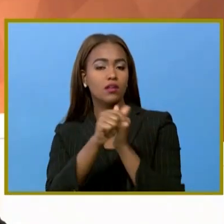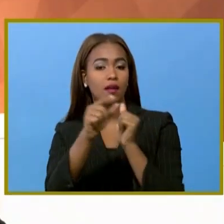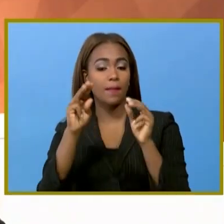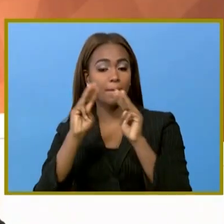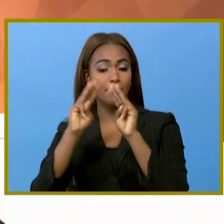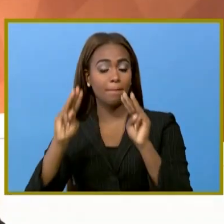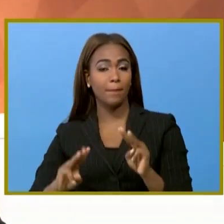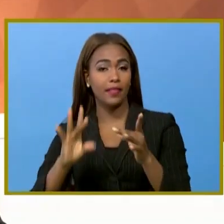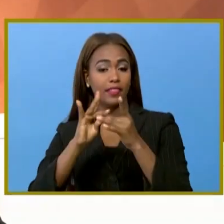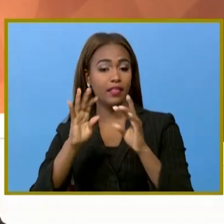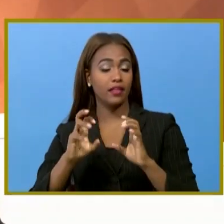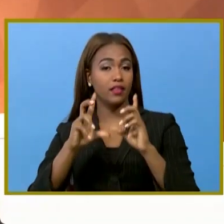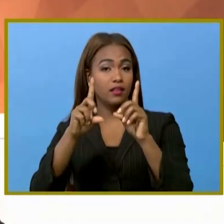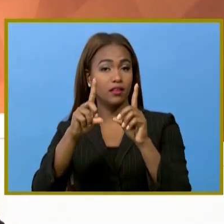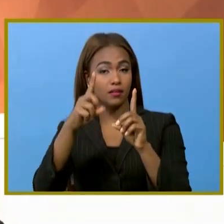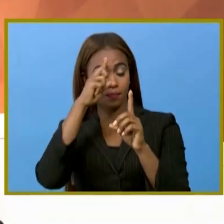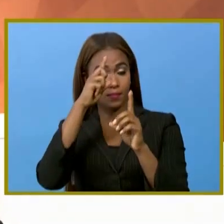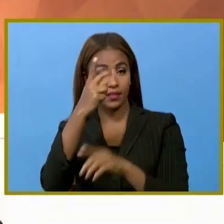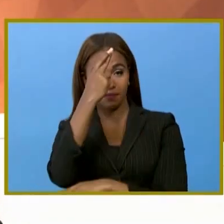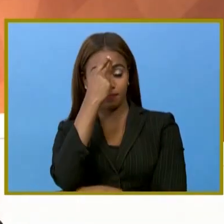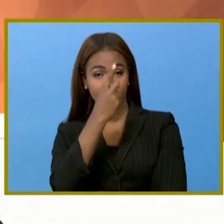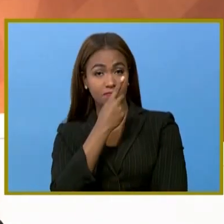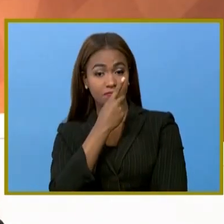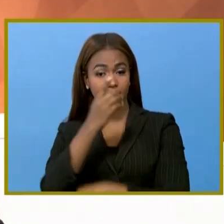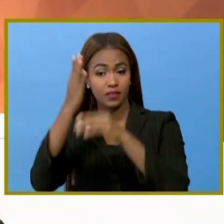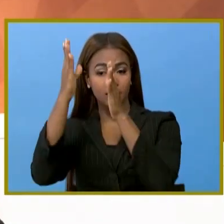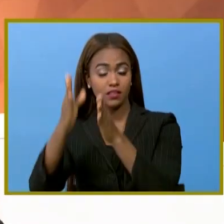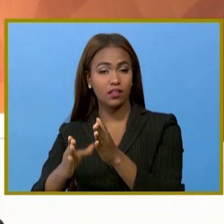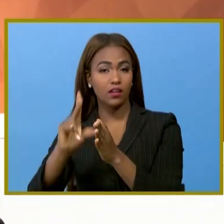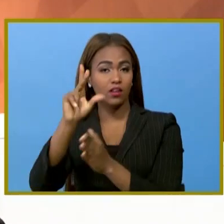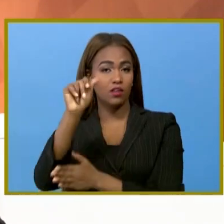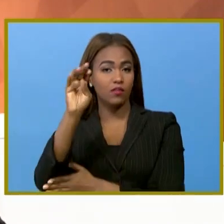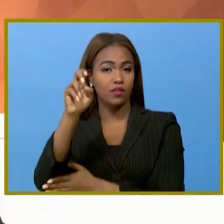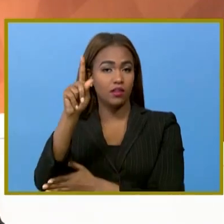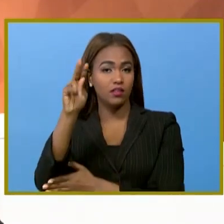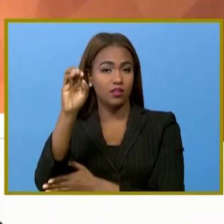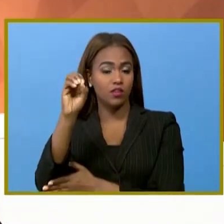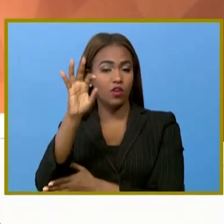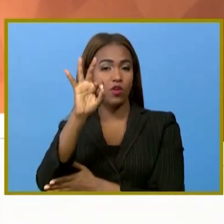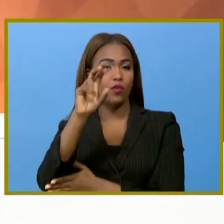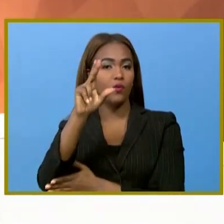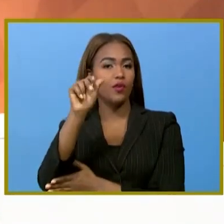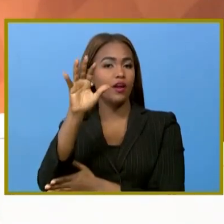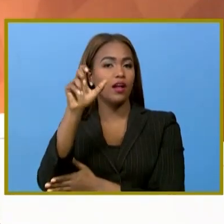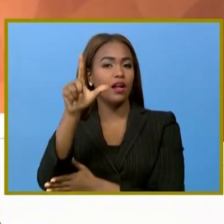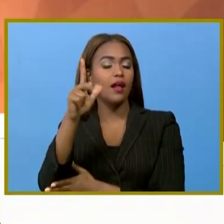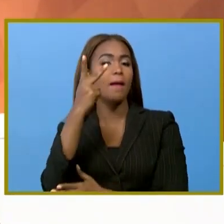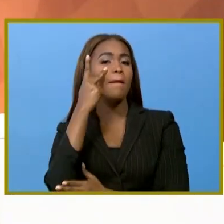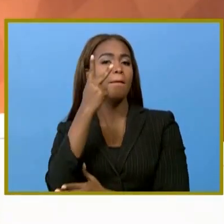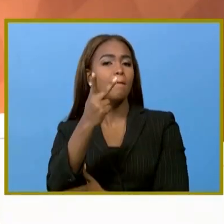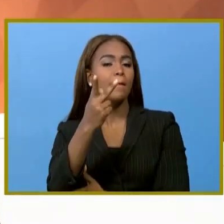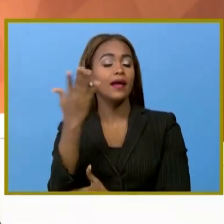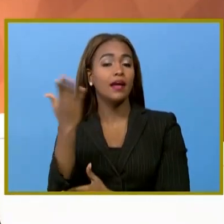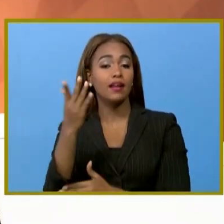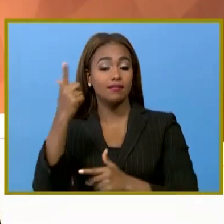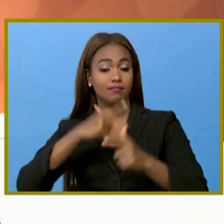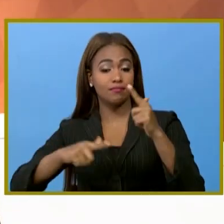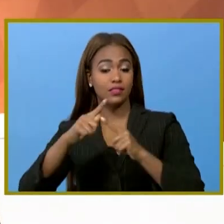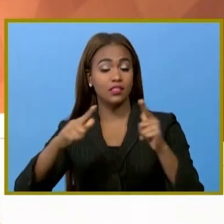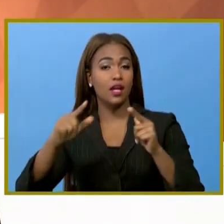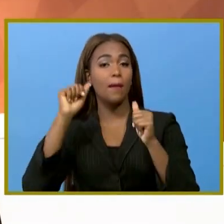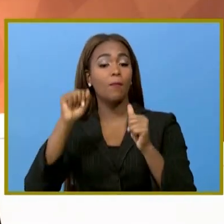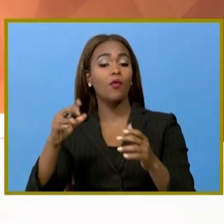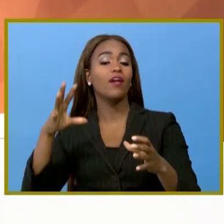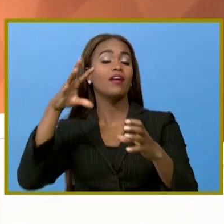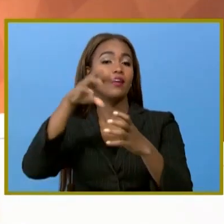ministro de Educación de la República Dominicana, Roberto Fulcar, viendo la posibilidad de que el lenguaje de señas sea